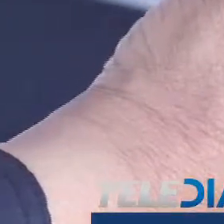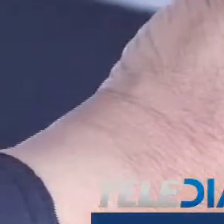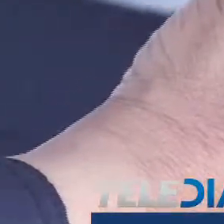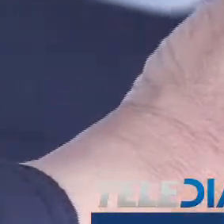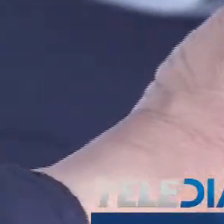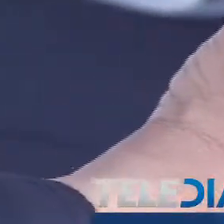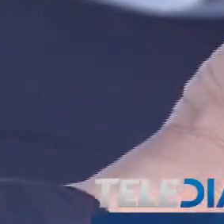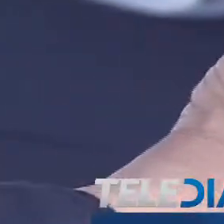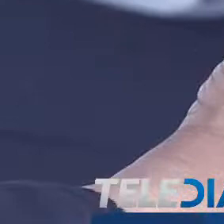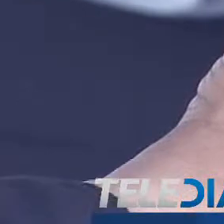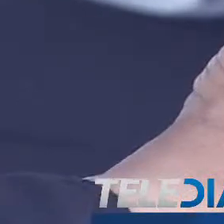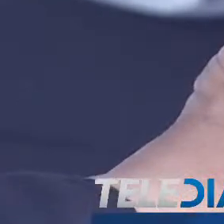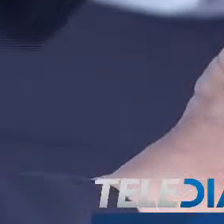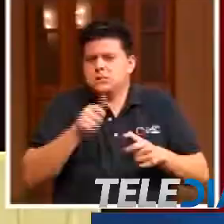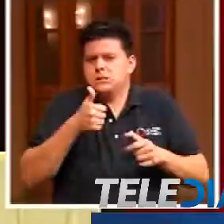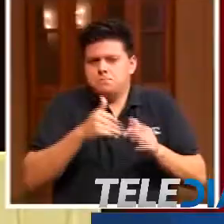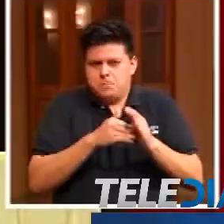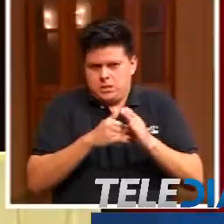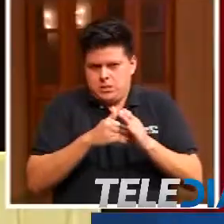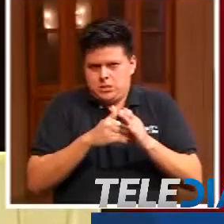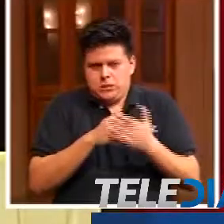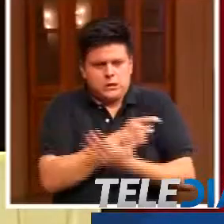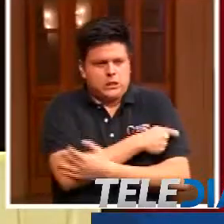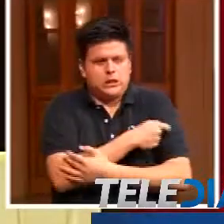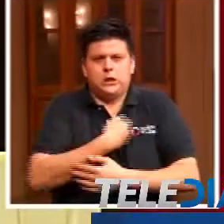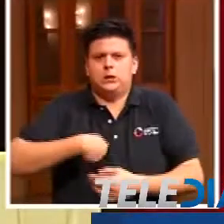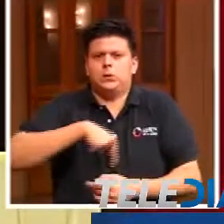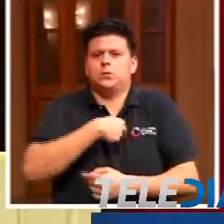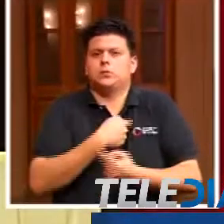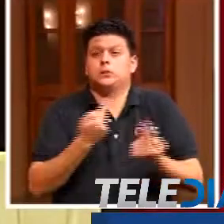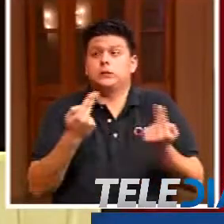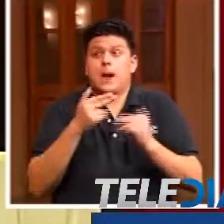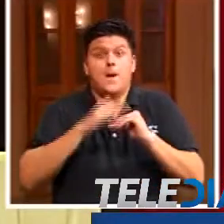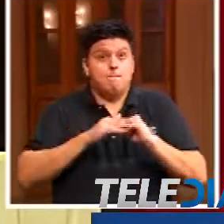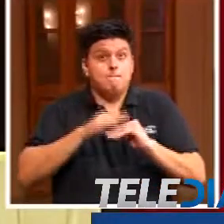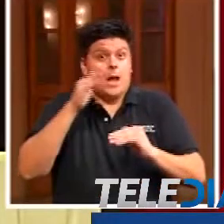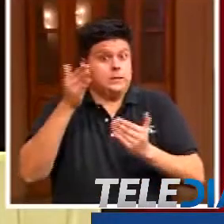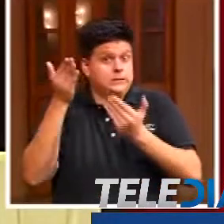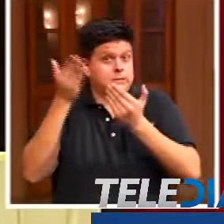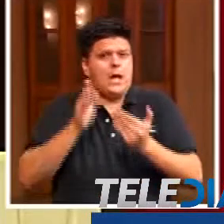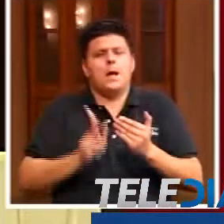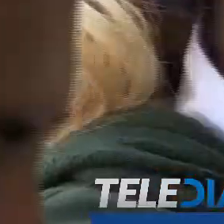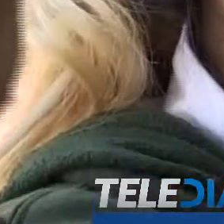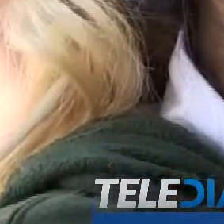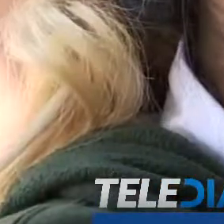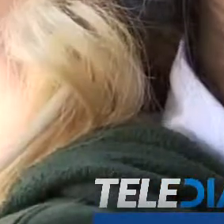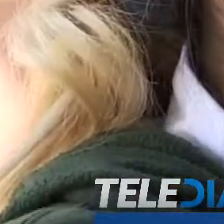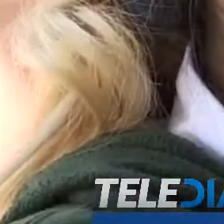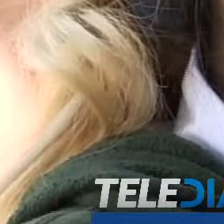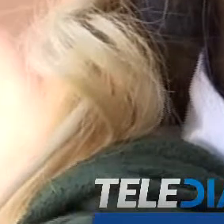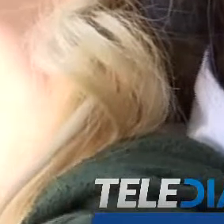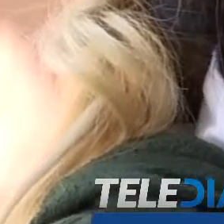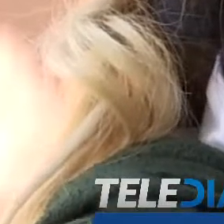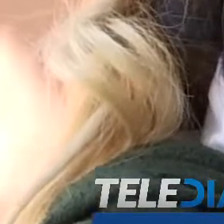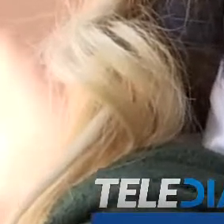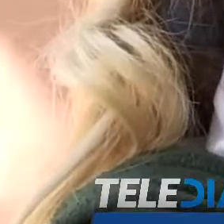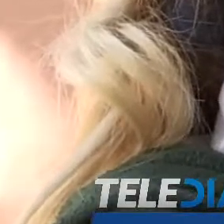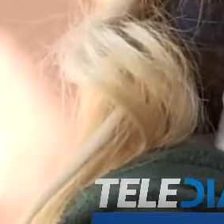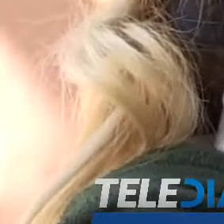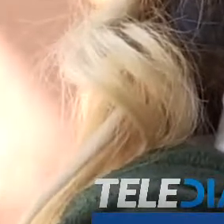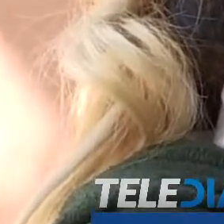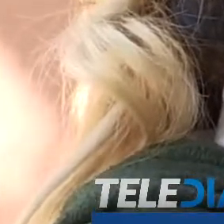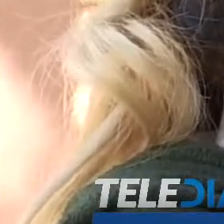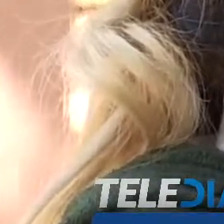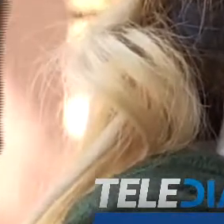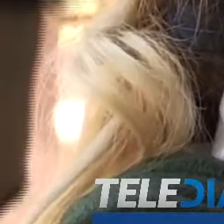28 de abril, a la par de los maestros. El secretario de Salud, Manuel de la O, informó que tras un diálogo con el general Juan Manuel Pérez,